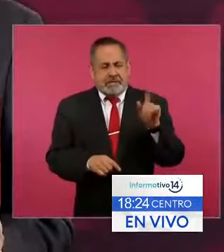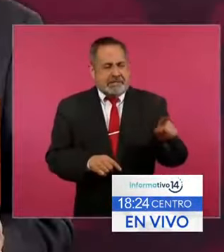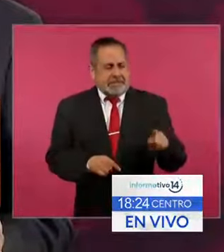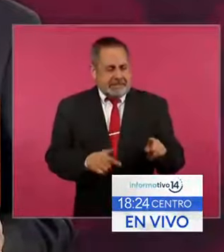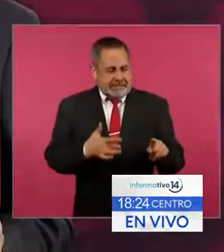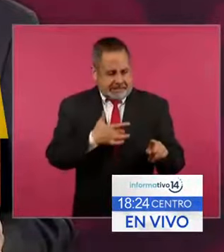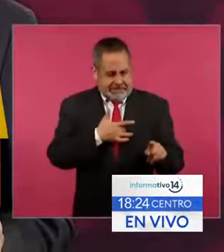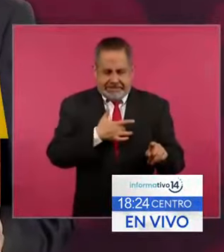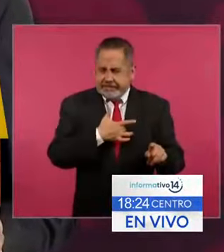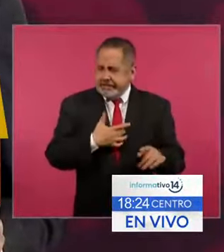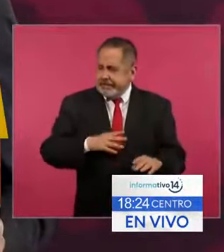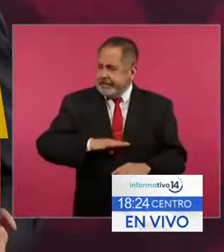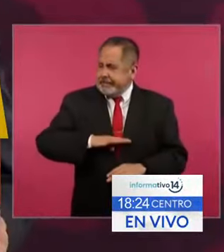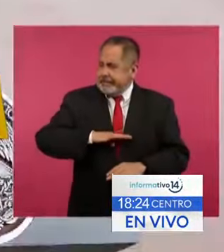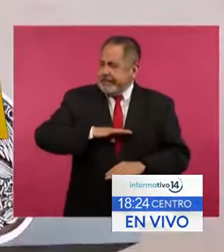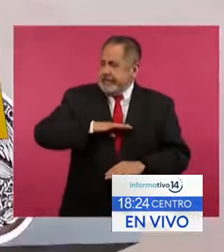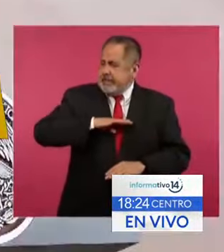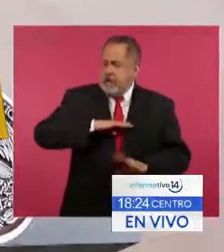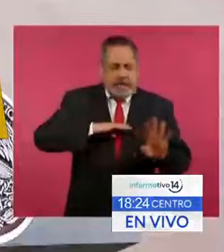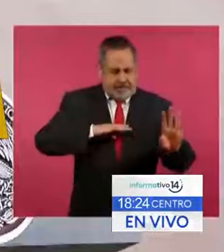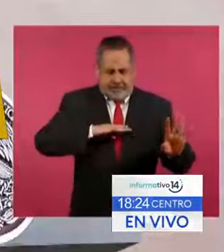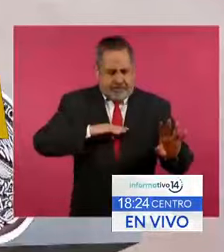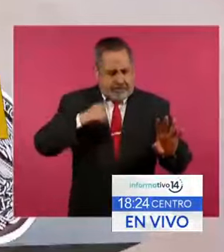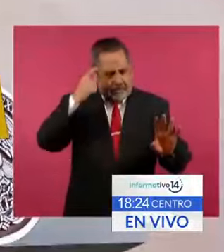caliente, la cabeza fría.